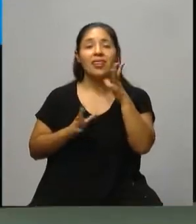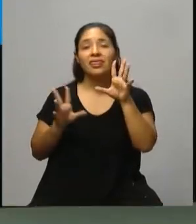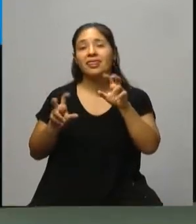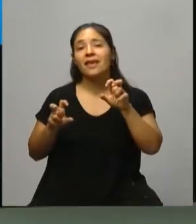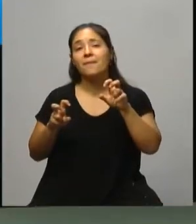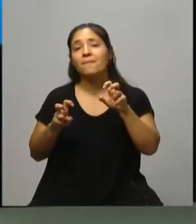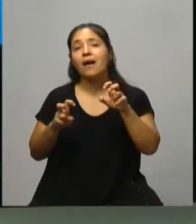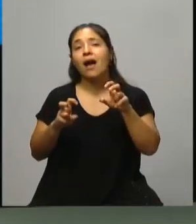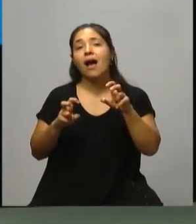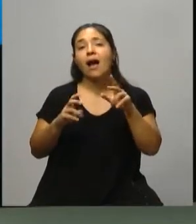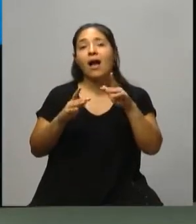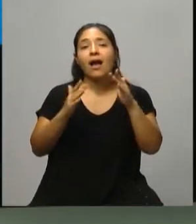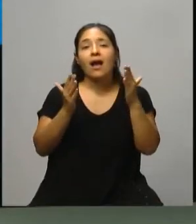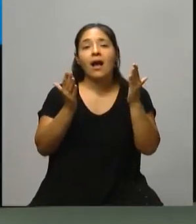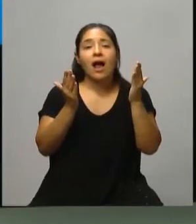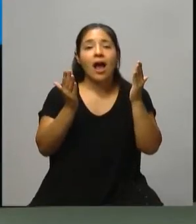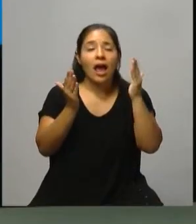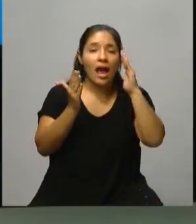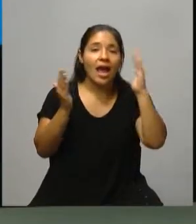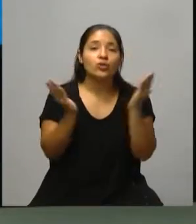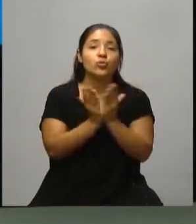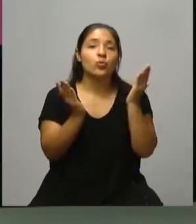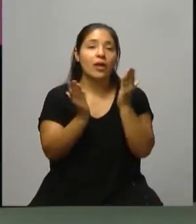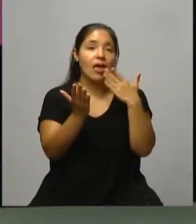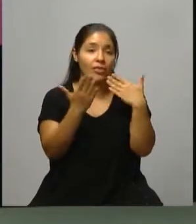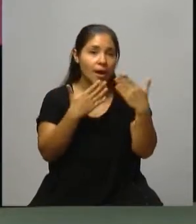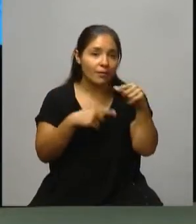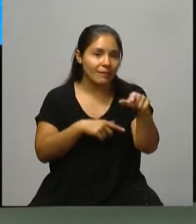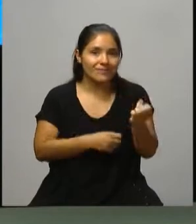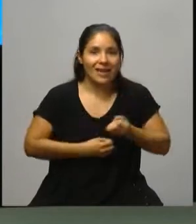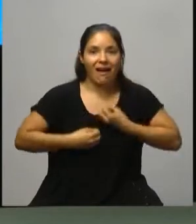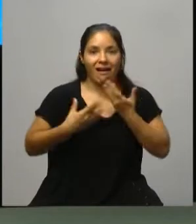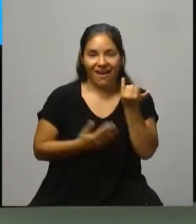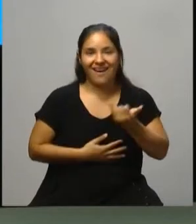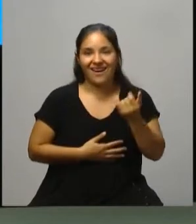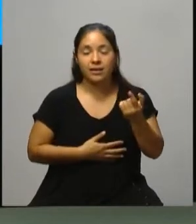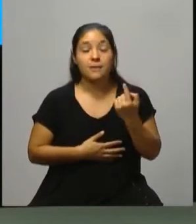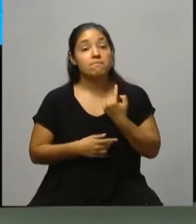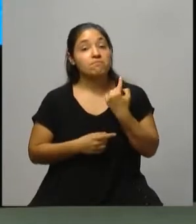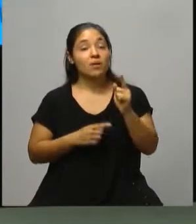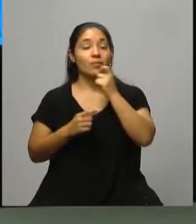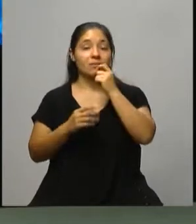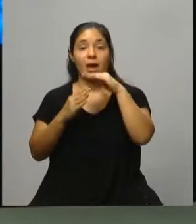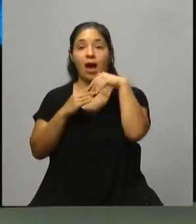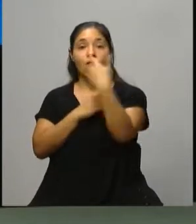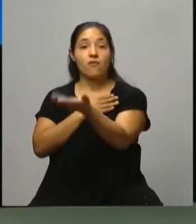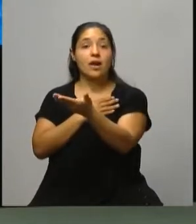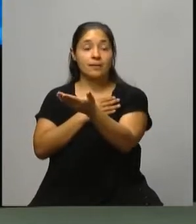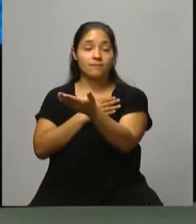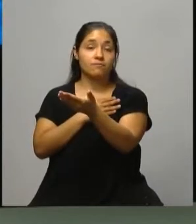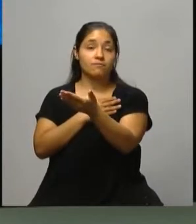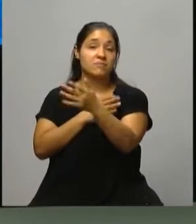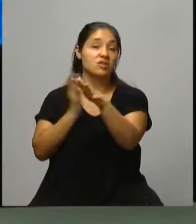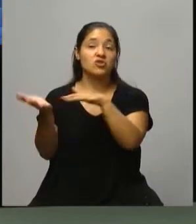excelente gestión en el departamento de Las Heras, a pesar de todas las dificultades que tiene ese departamento, económicas,